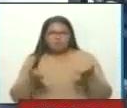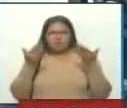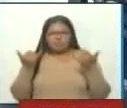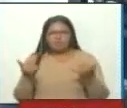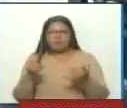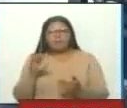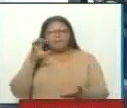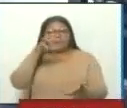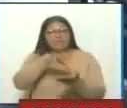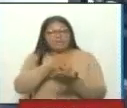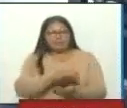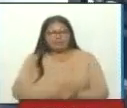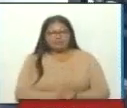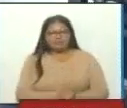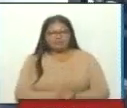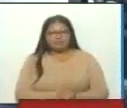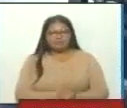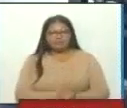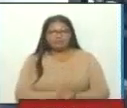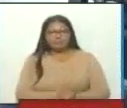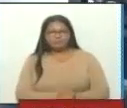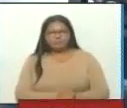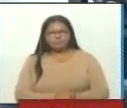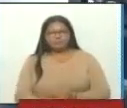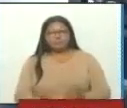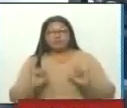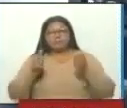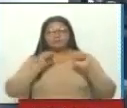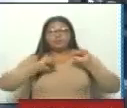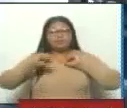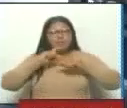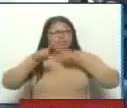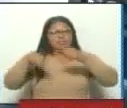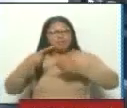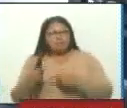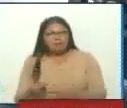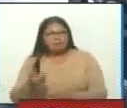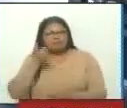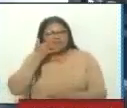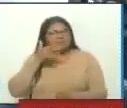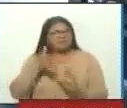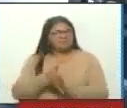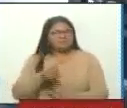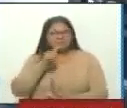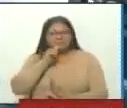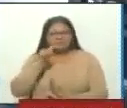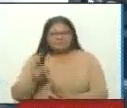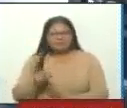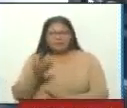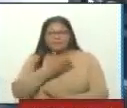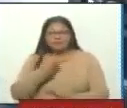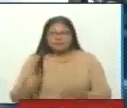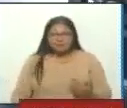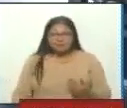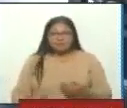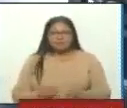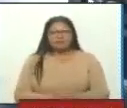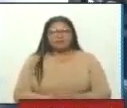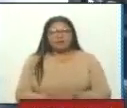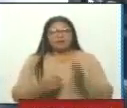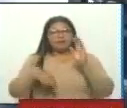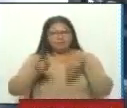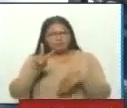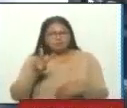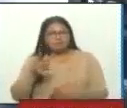Maracay. Y comenzó la movilización. Luego me llama el presidente, eso fue el 12,